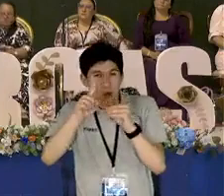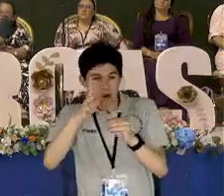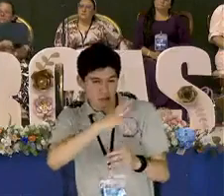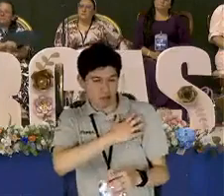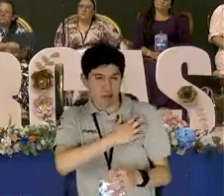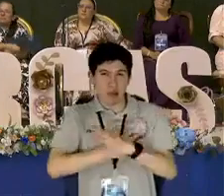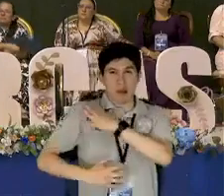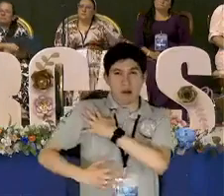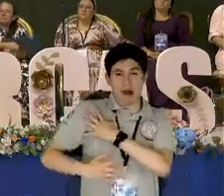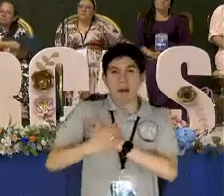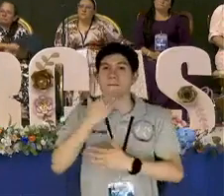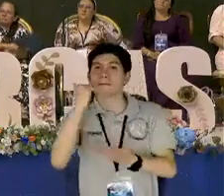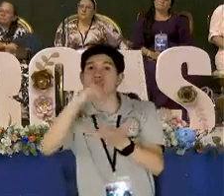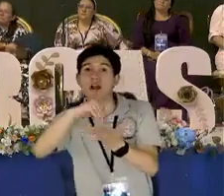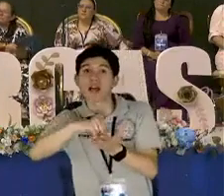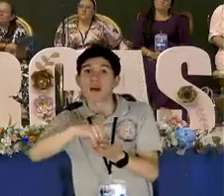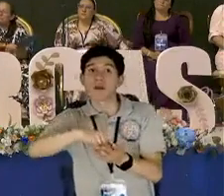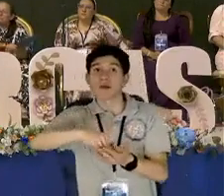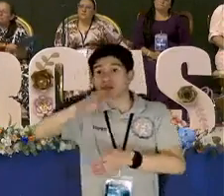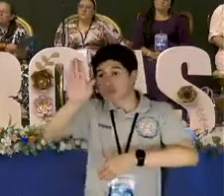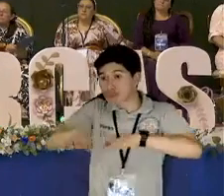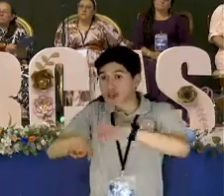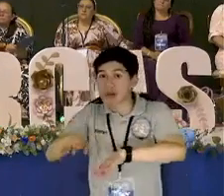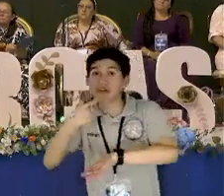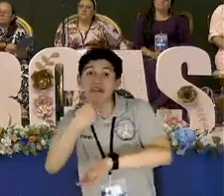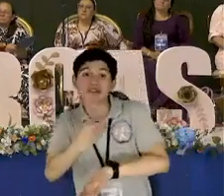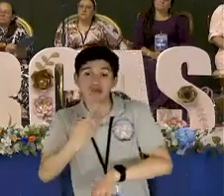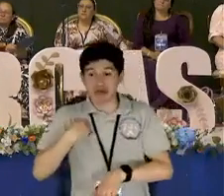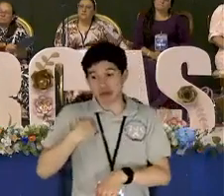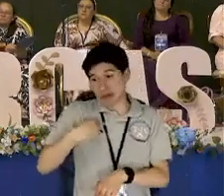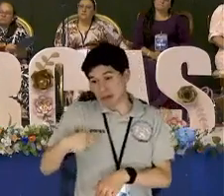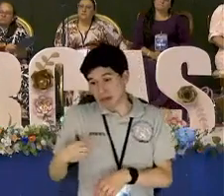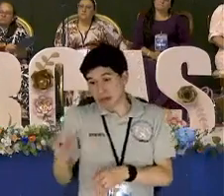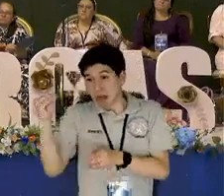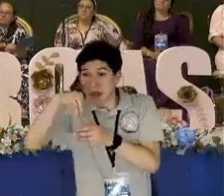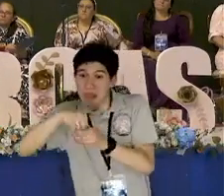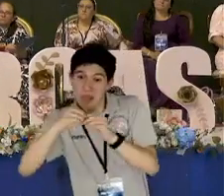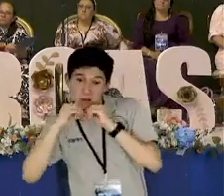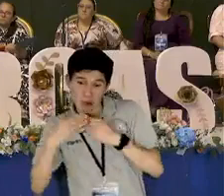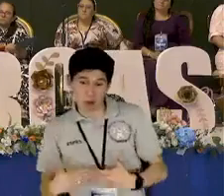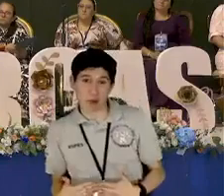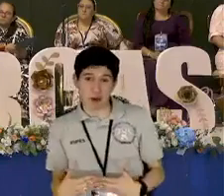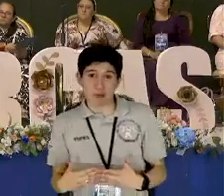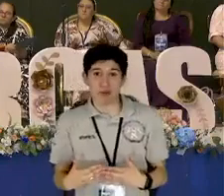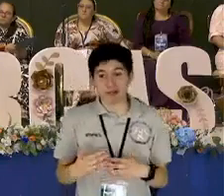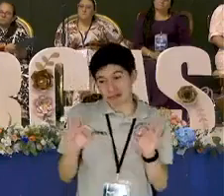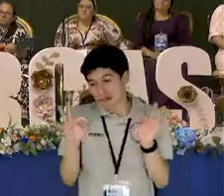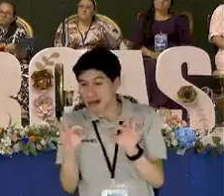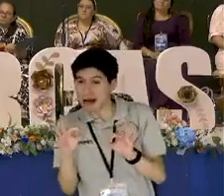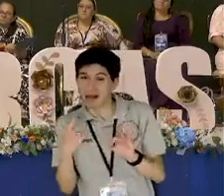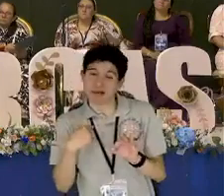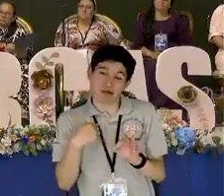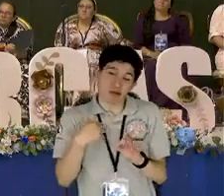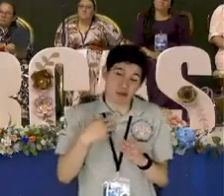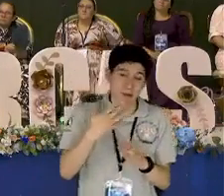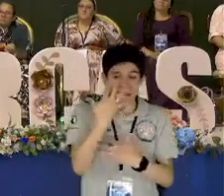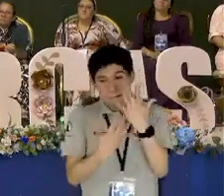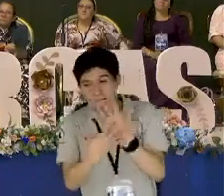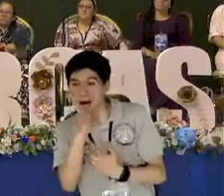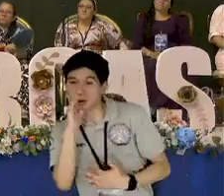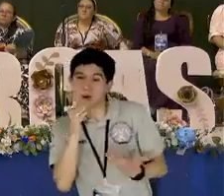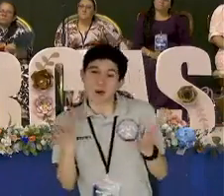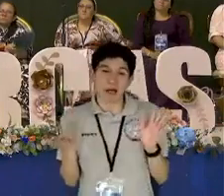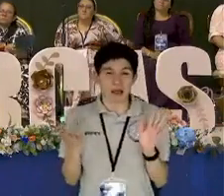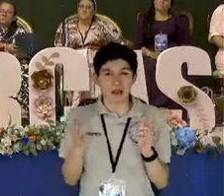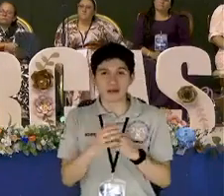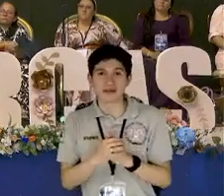no soy del cuerpo porque no soy mano, todos sabemos que no por eso dejaría de ser parte del cuerpo. Y si la oreja dijera: como